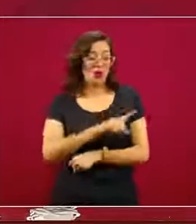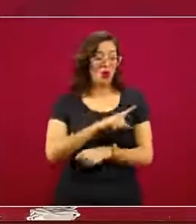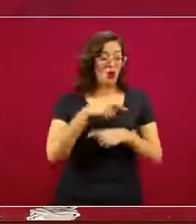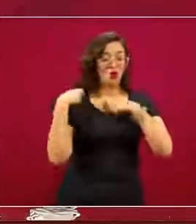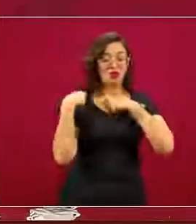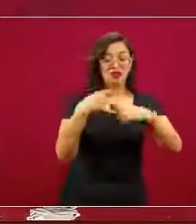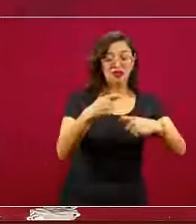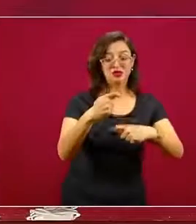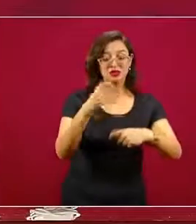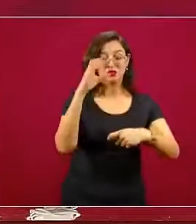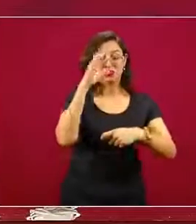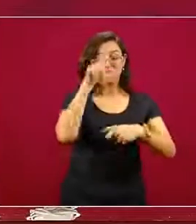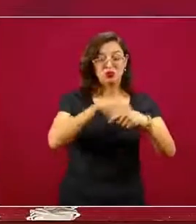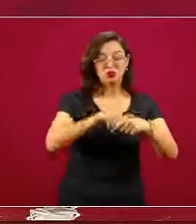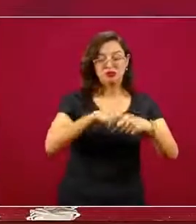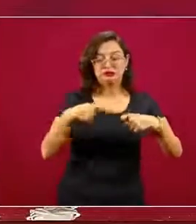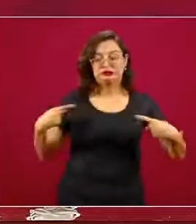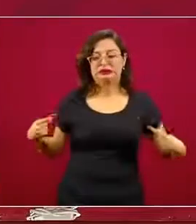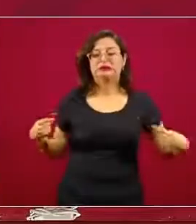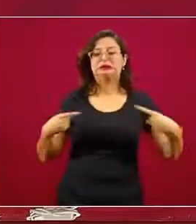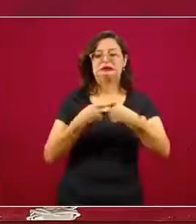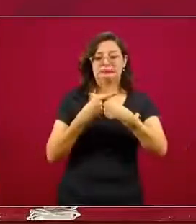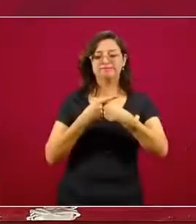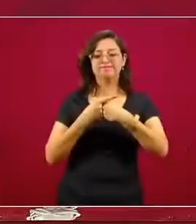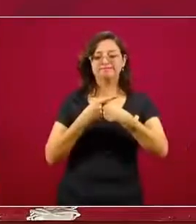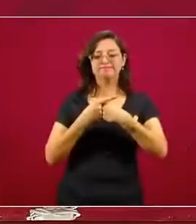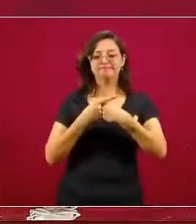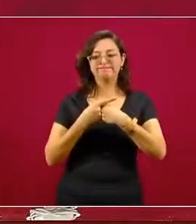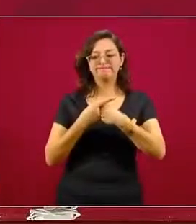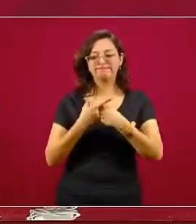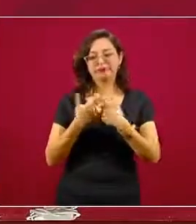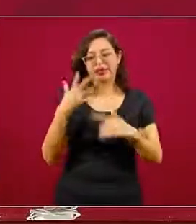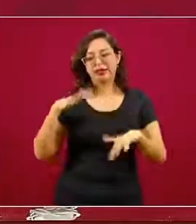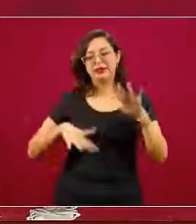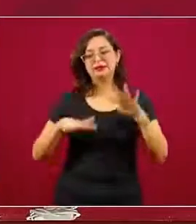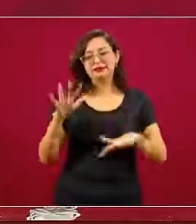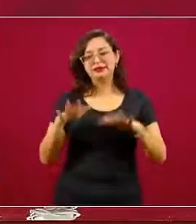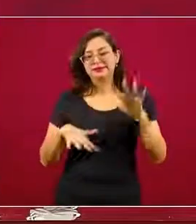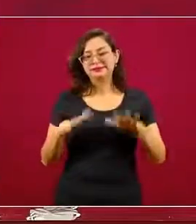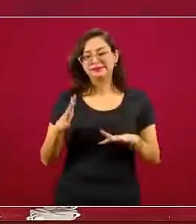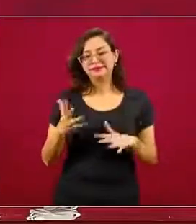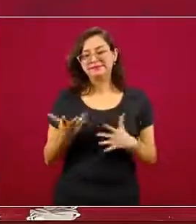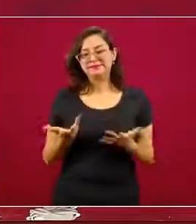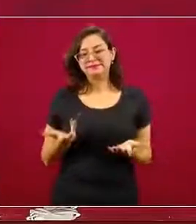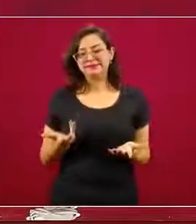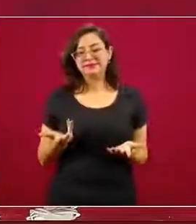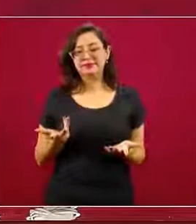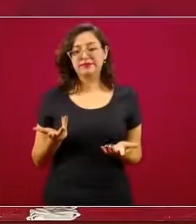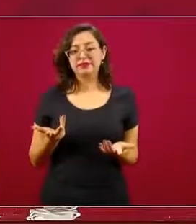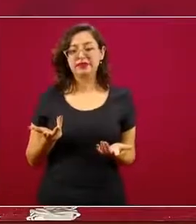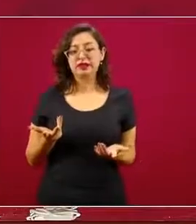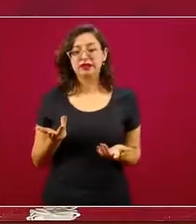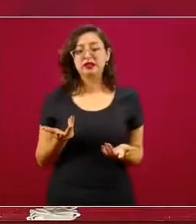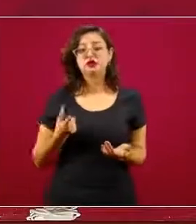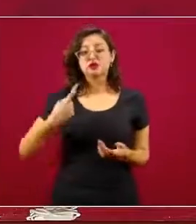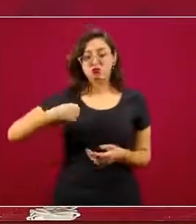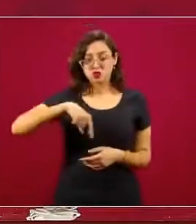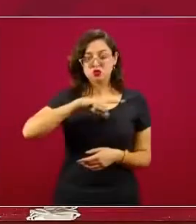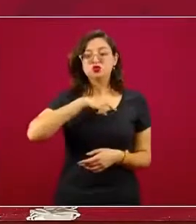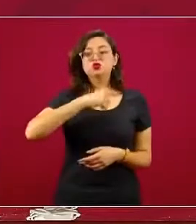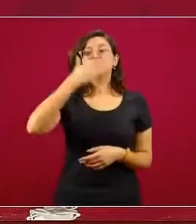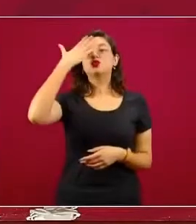este caso la inhumación. Es decir, para decirlo de manera directa, sí conocemos, con base en nuestros